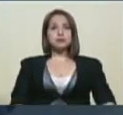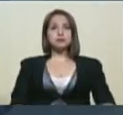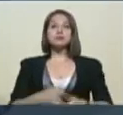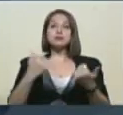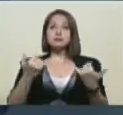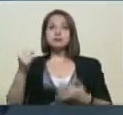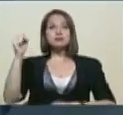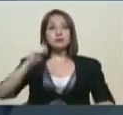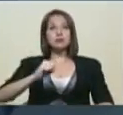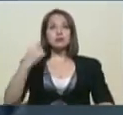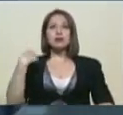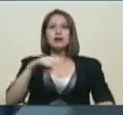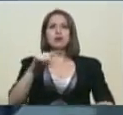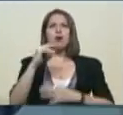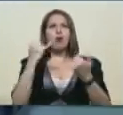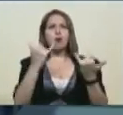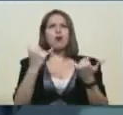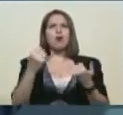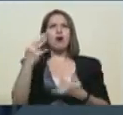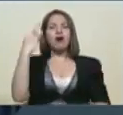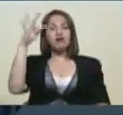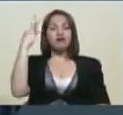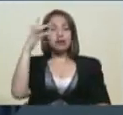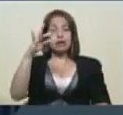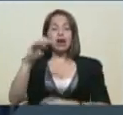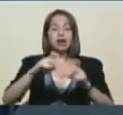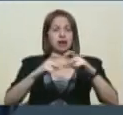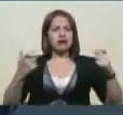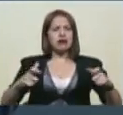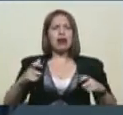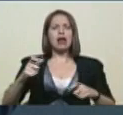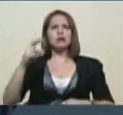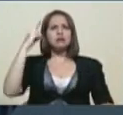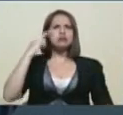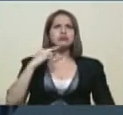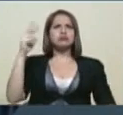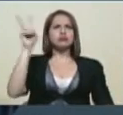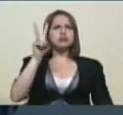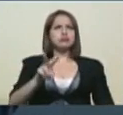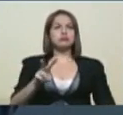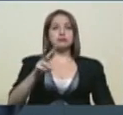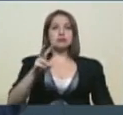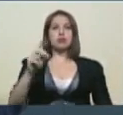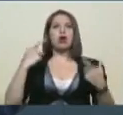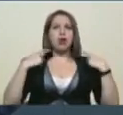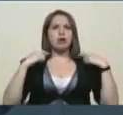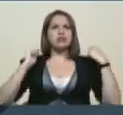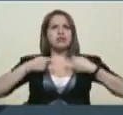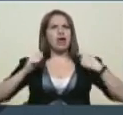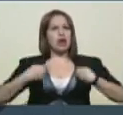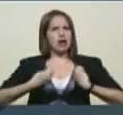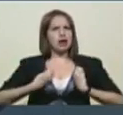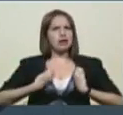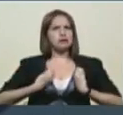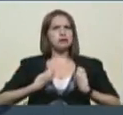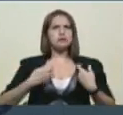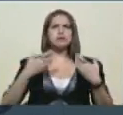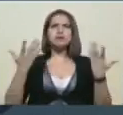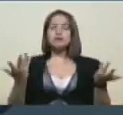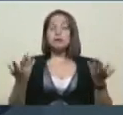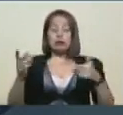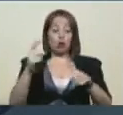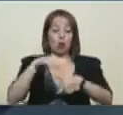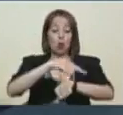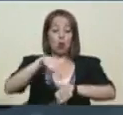Ahora sí tenemos vía telefónica al fiscal general de la República Bolivariana de Venezuela, Tarek William Saad. Hoy en horas de la tarde se incautó